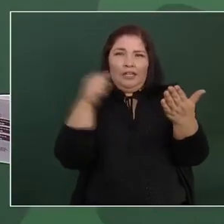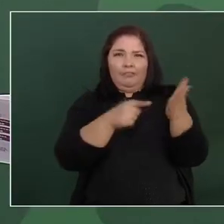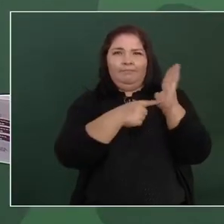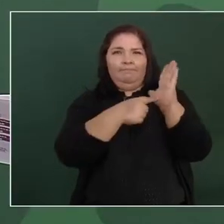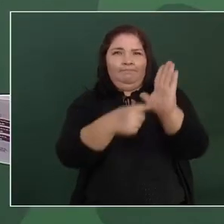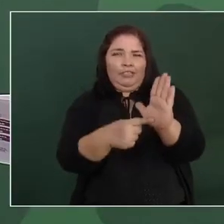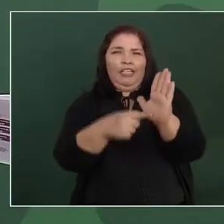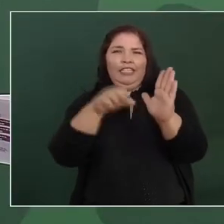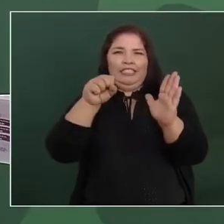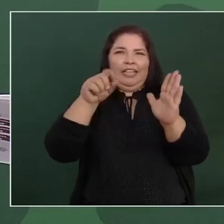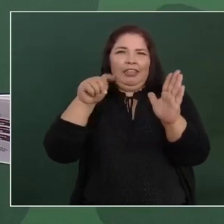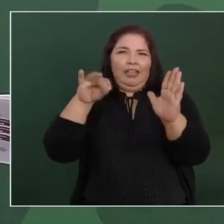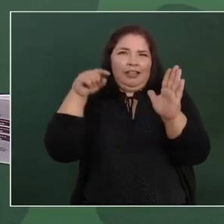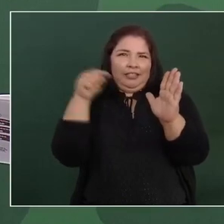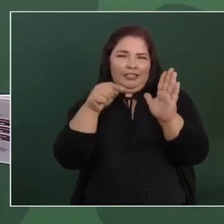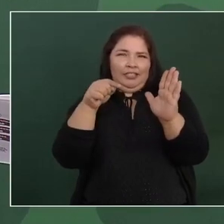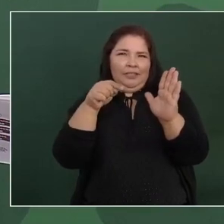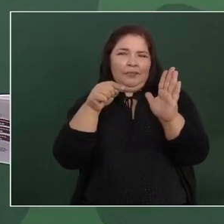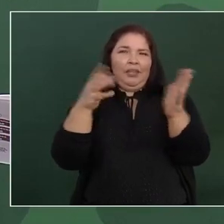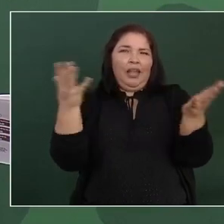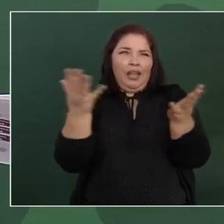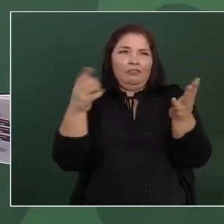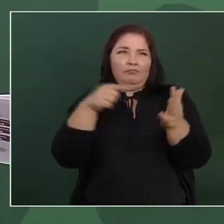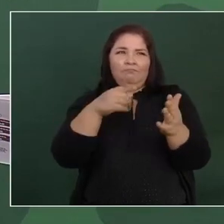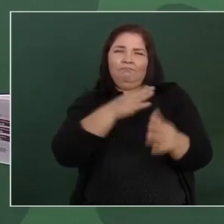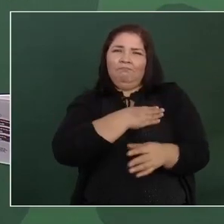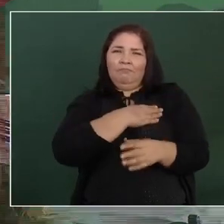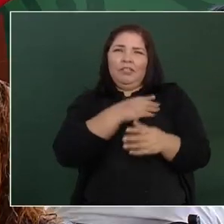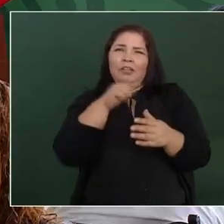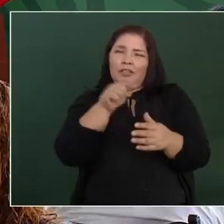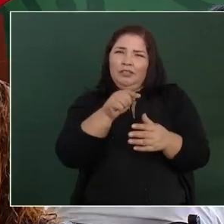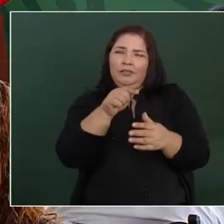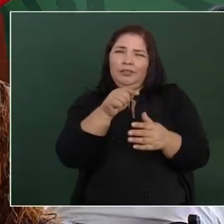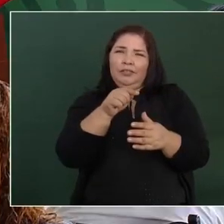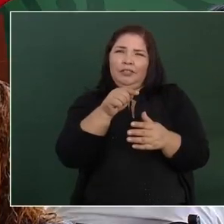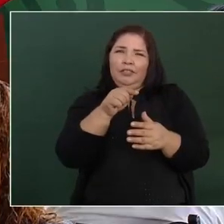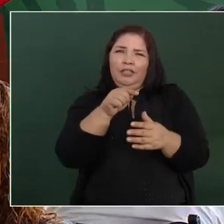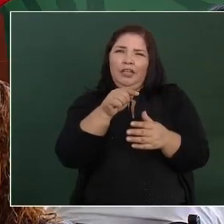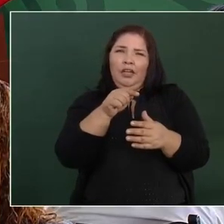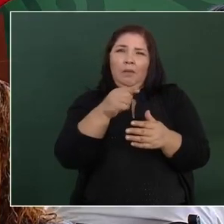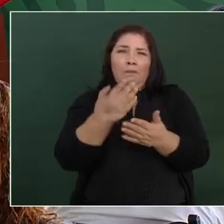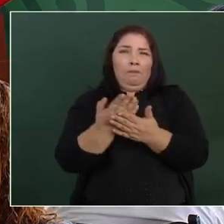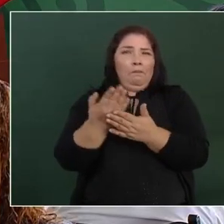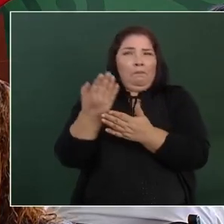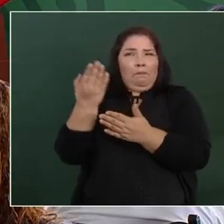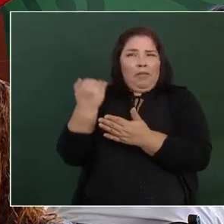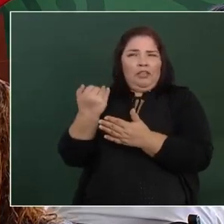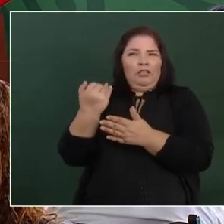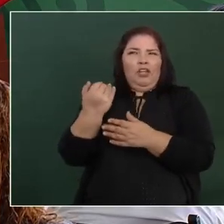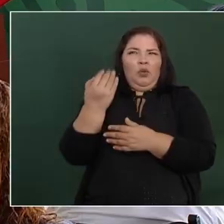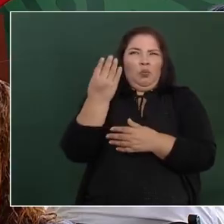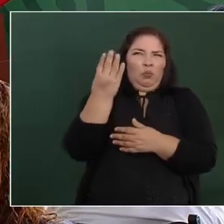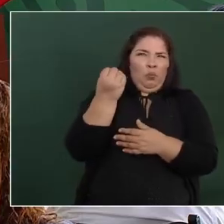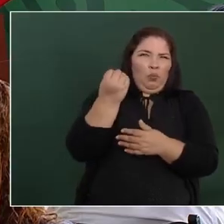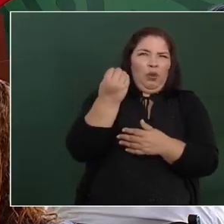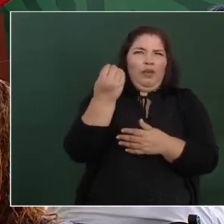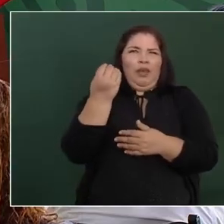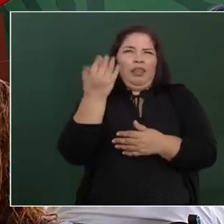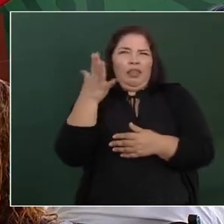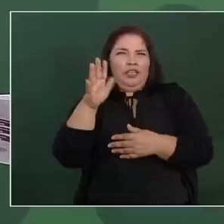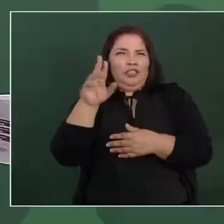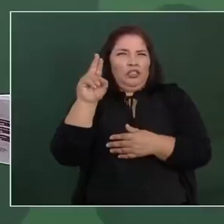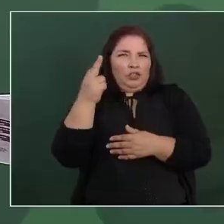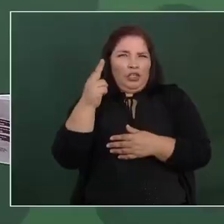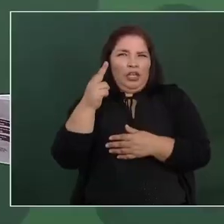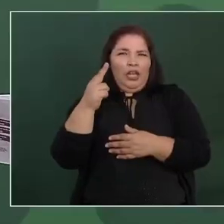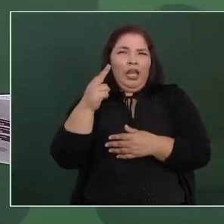ante el CITES. Y lo bueno de todo esto es que el días pasados, por ahí del 9-10 de este mes,